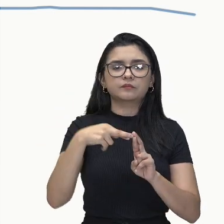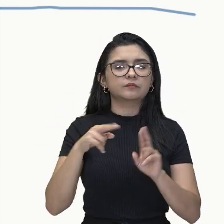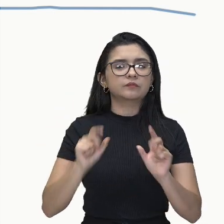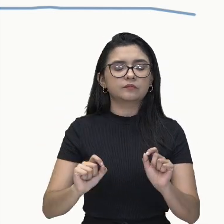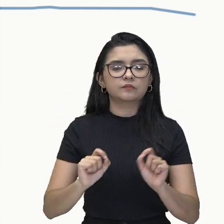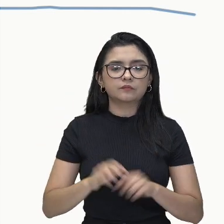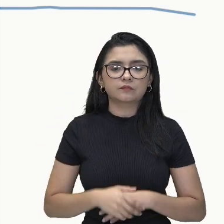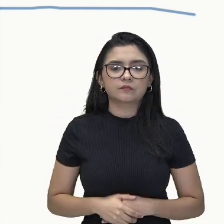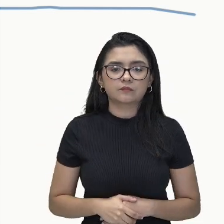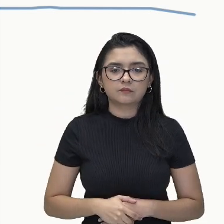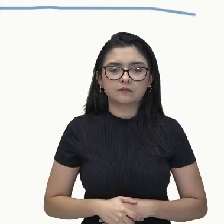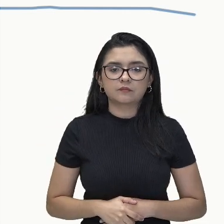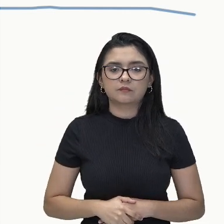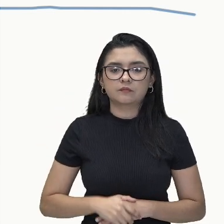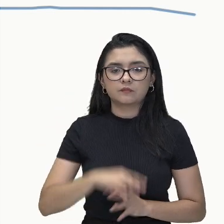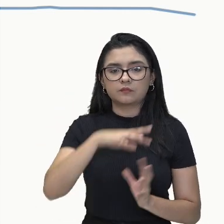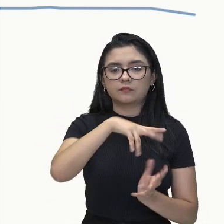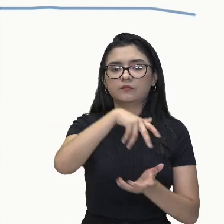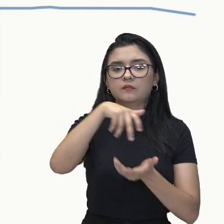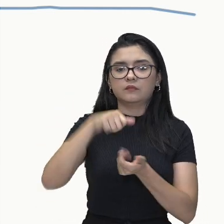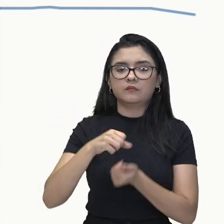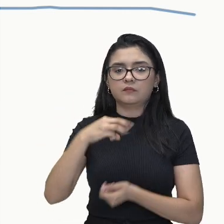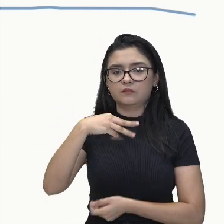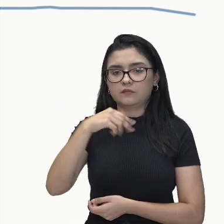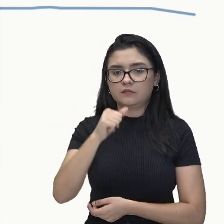lunen plan